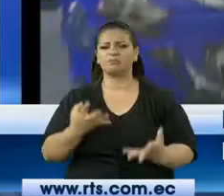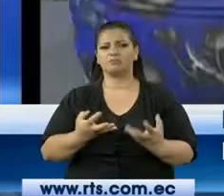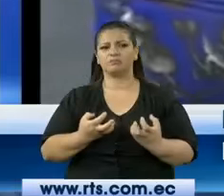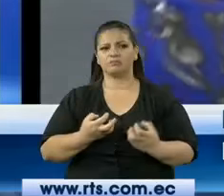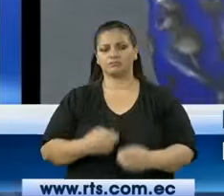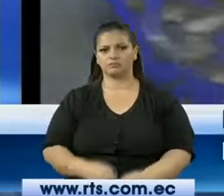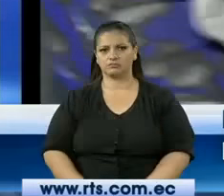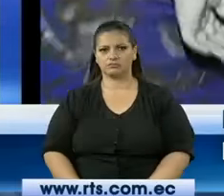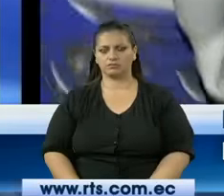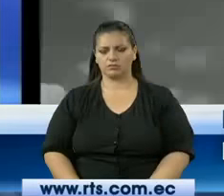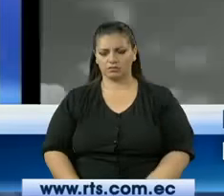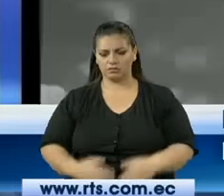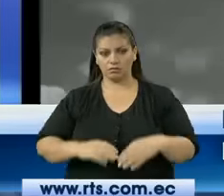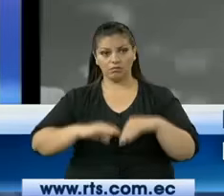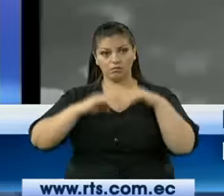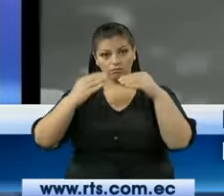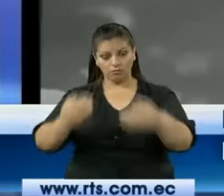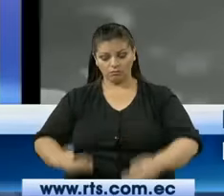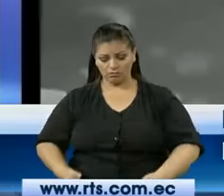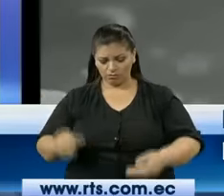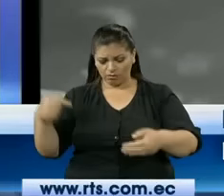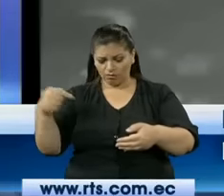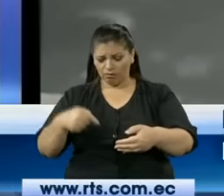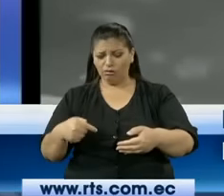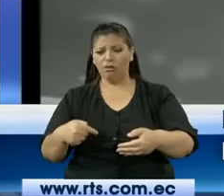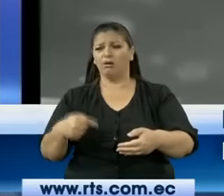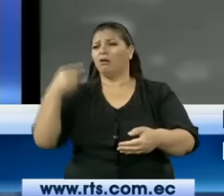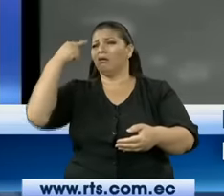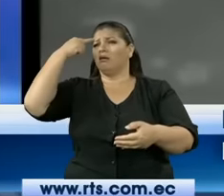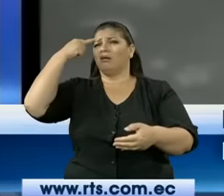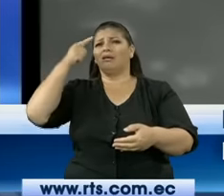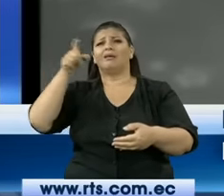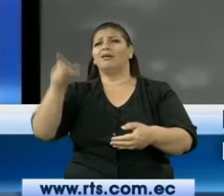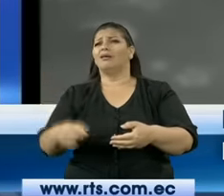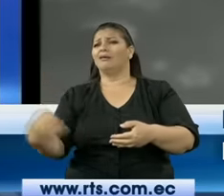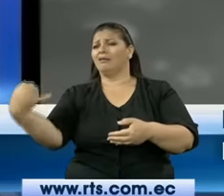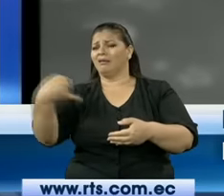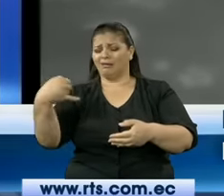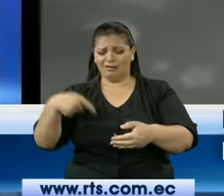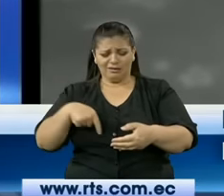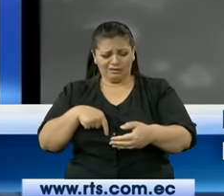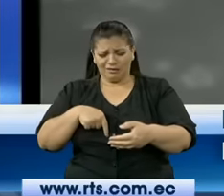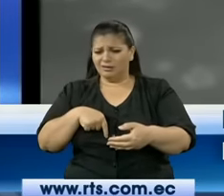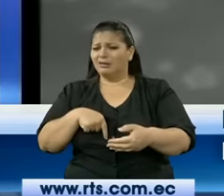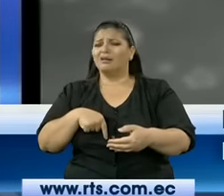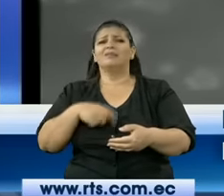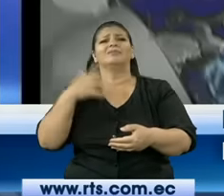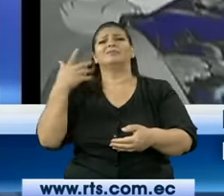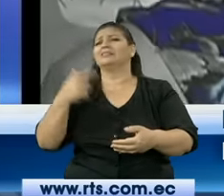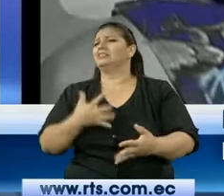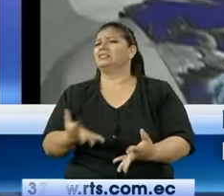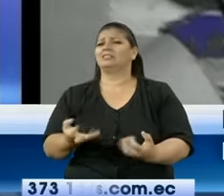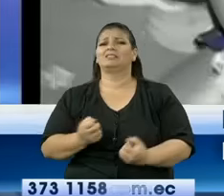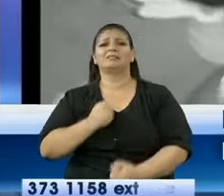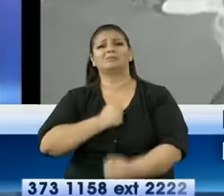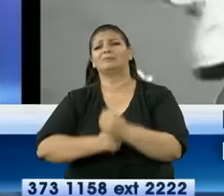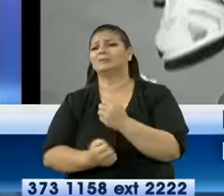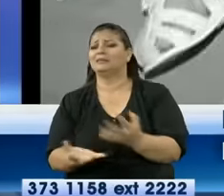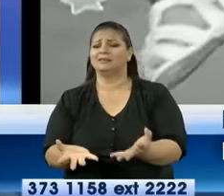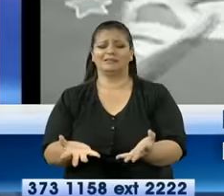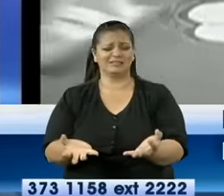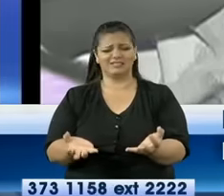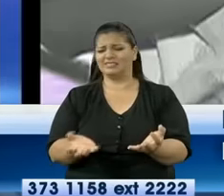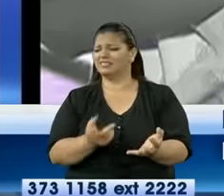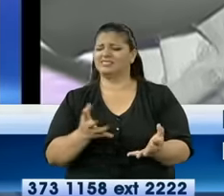aceptaba. Yo no lo aceptaba, pero de ahí con oración, con la ayuda